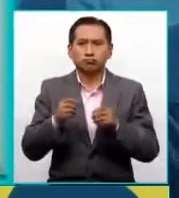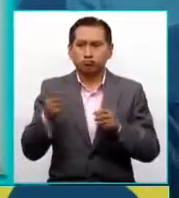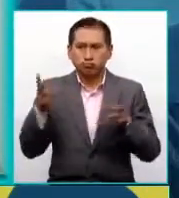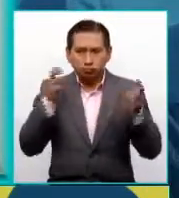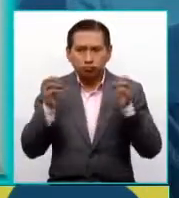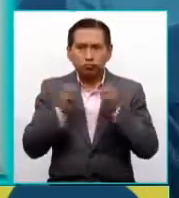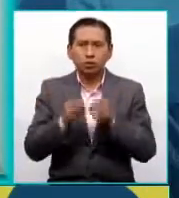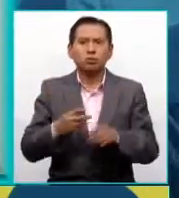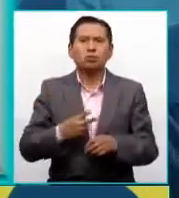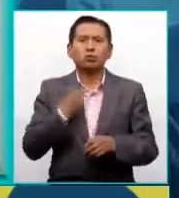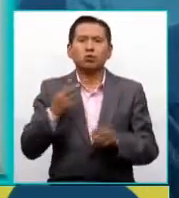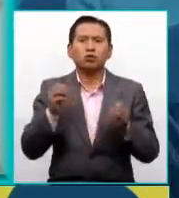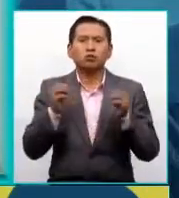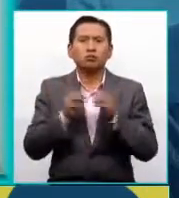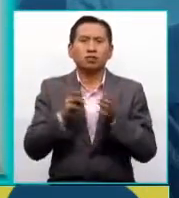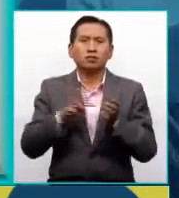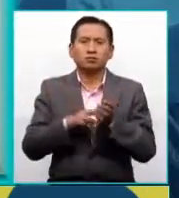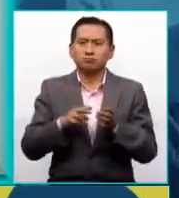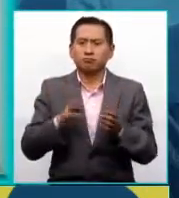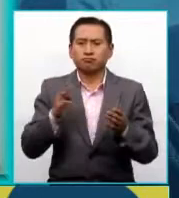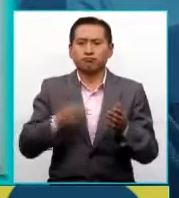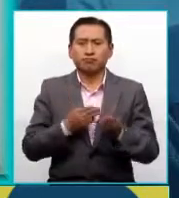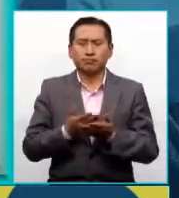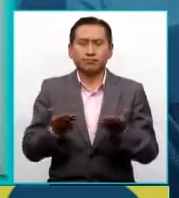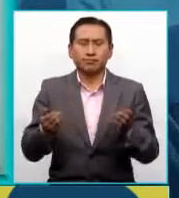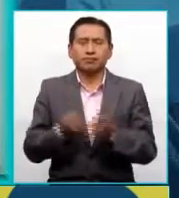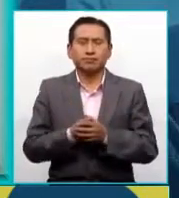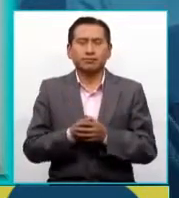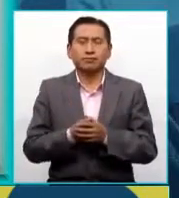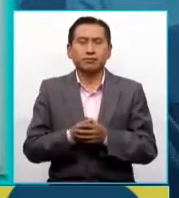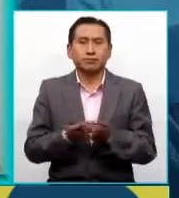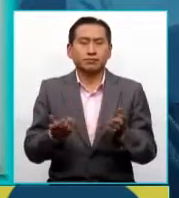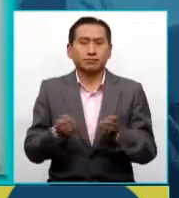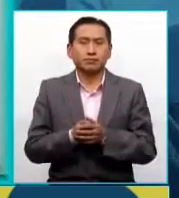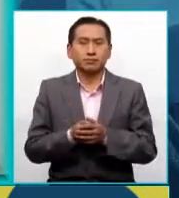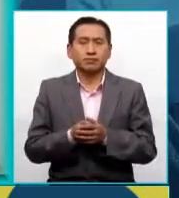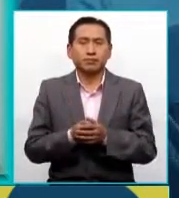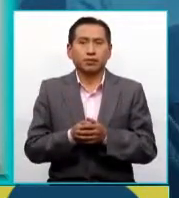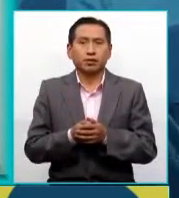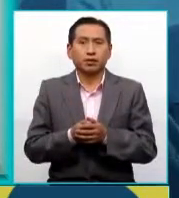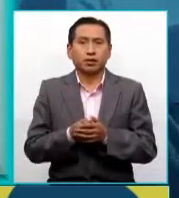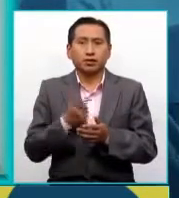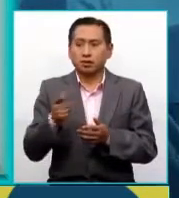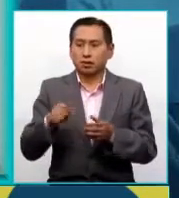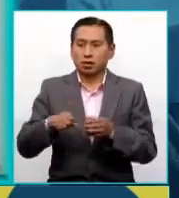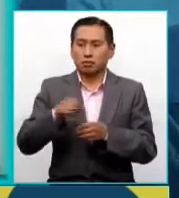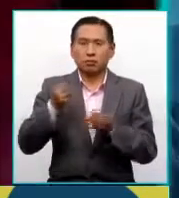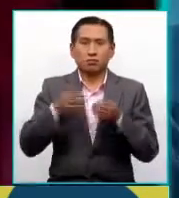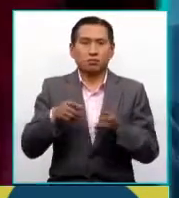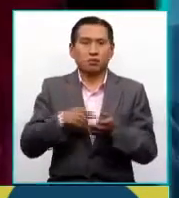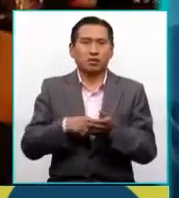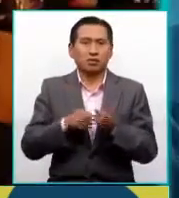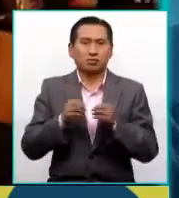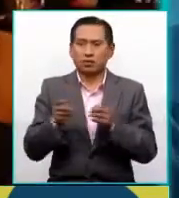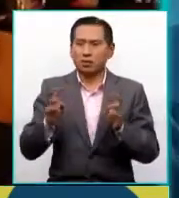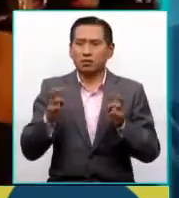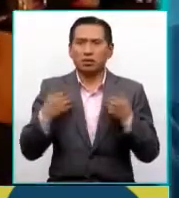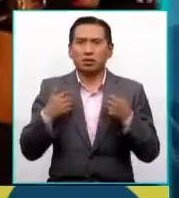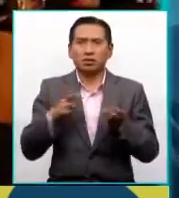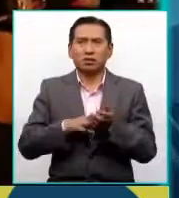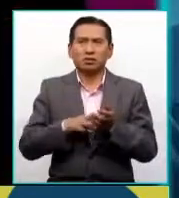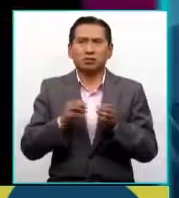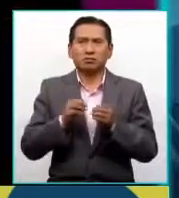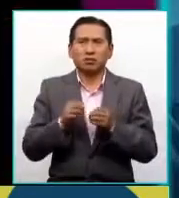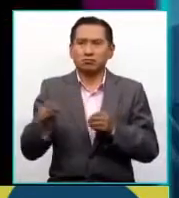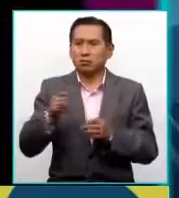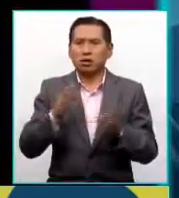con la voz más que melódica, ¿no? Entonces, digamos que Alma Perdida, el primer disco, fue una cosa de